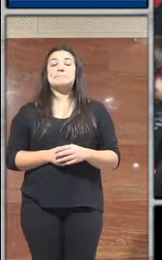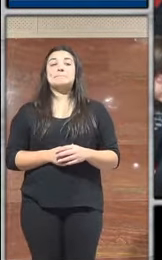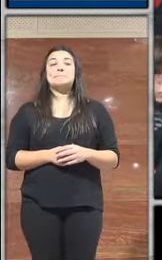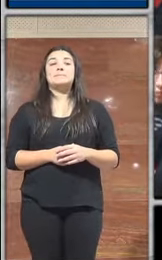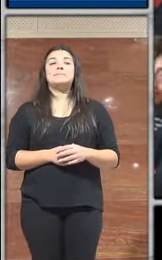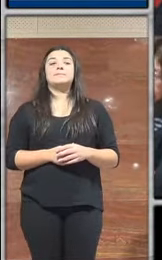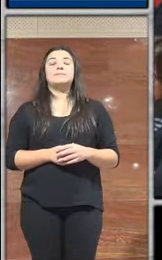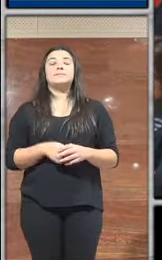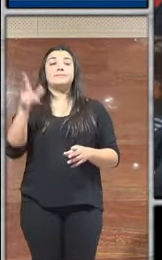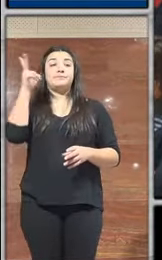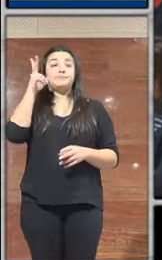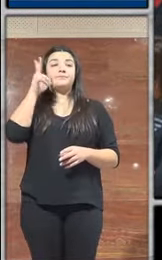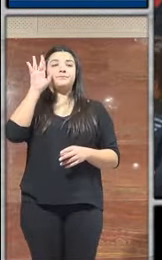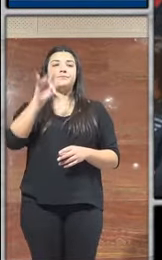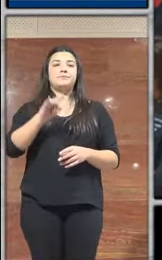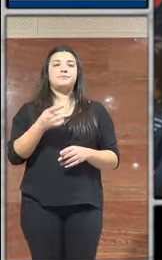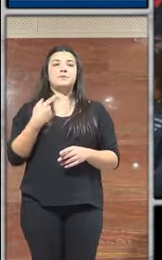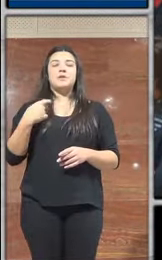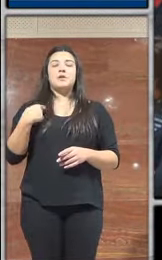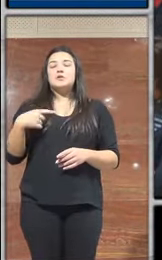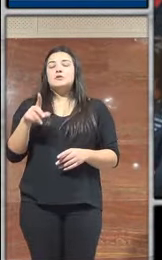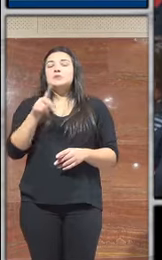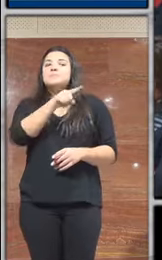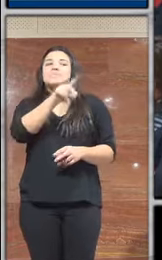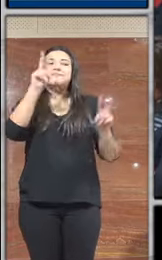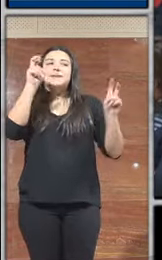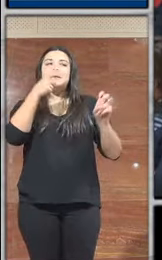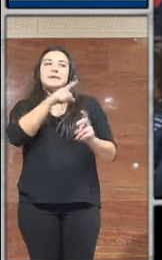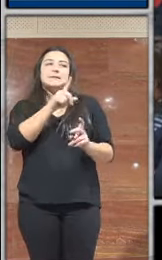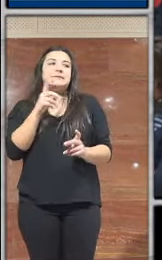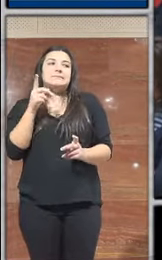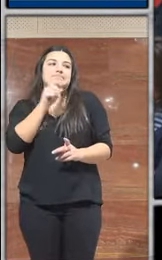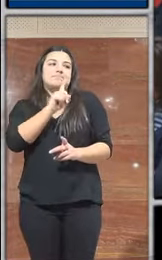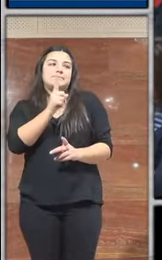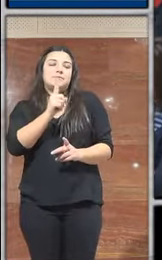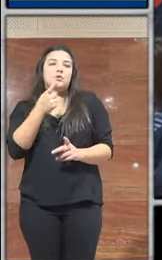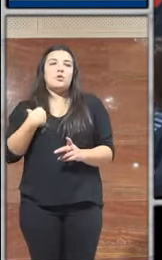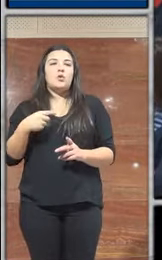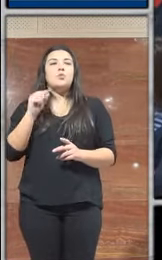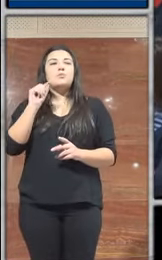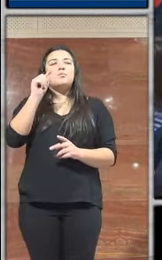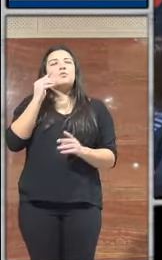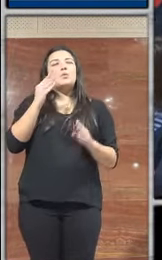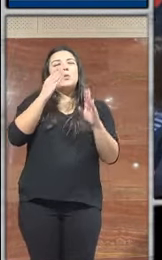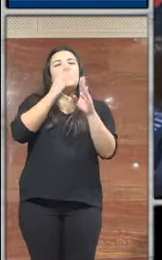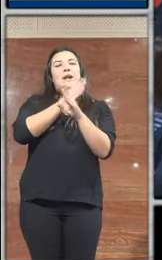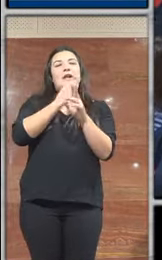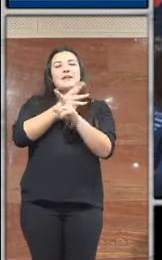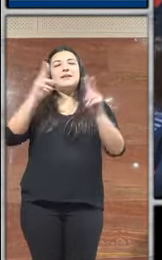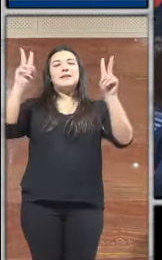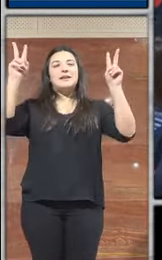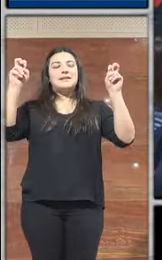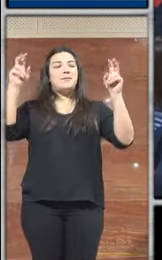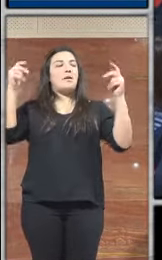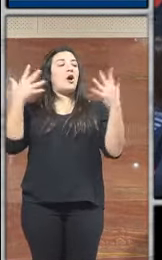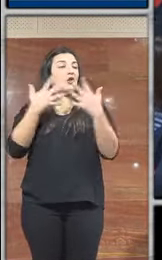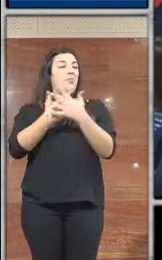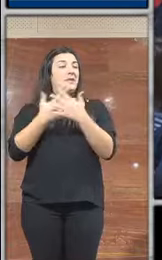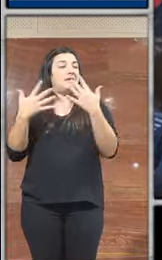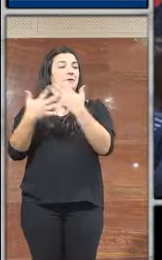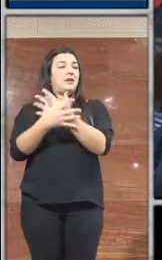¿Se oye? Sí. No me refería a ese punto. Ha habido un punto anterior que ha comentado que era sobre la compatibilidad de